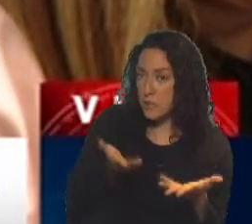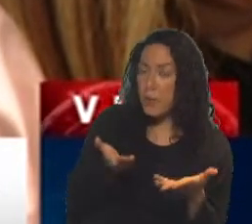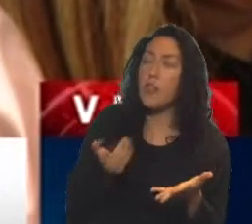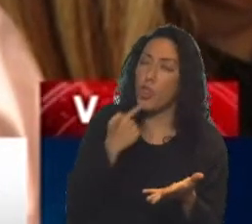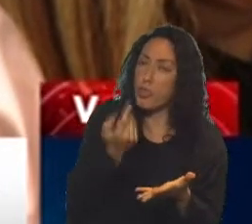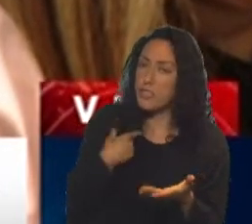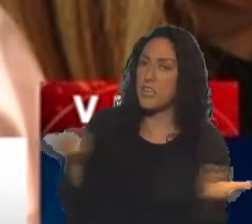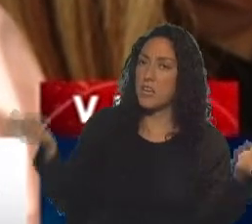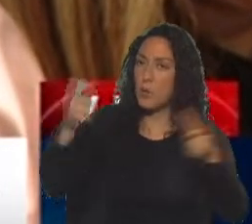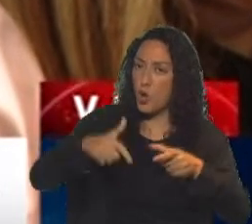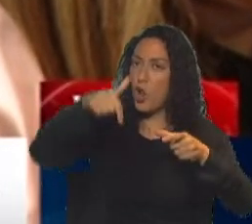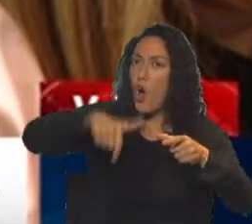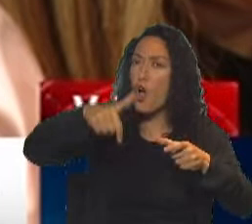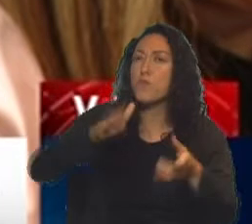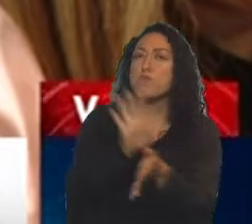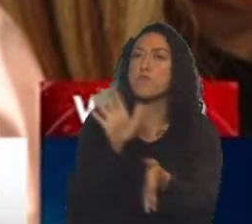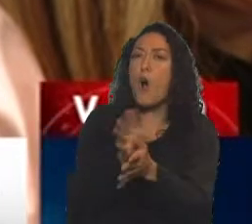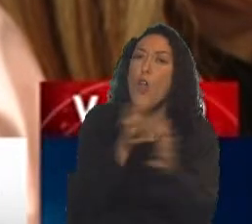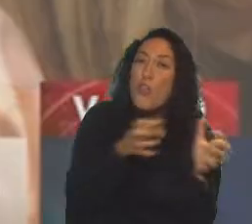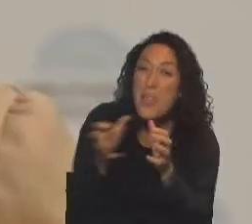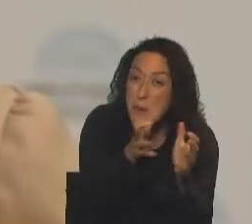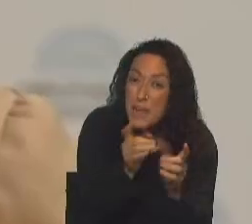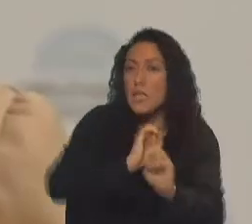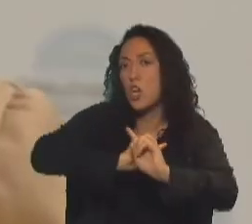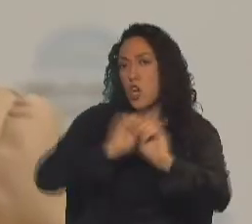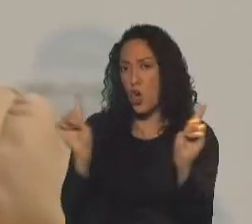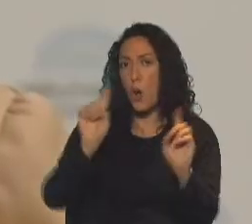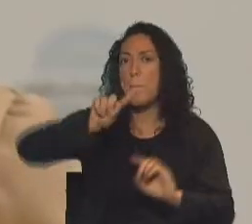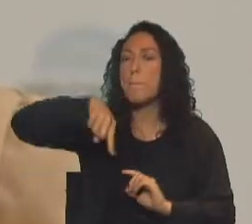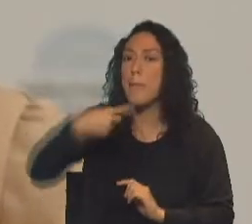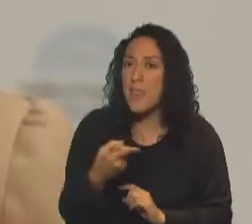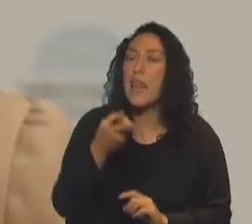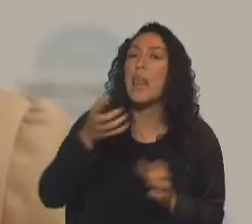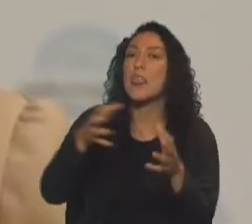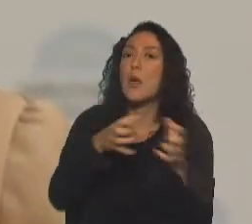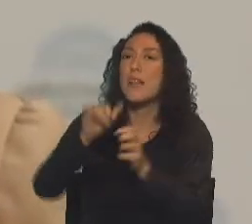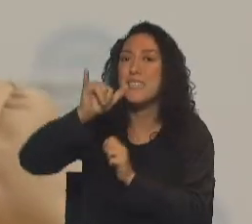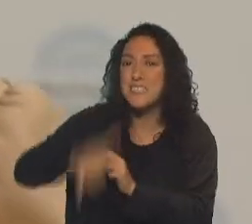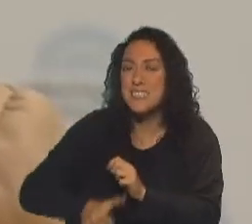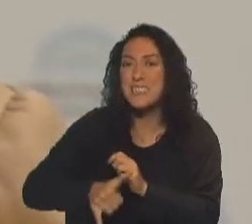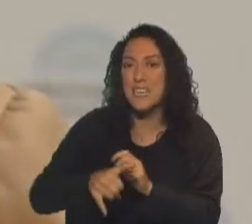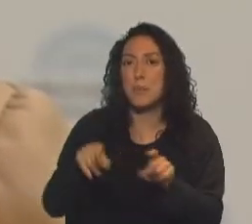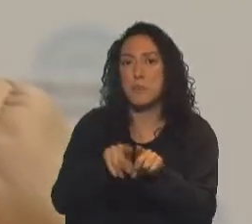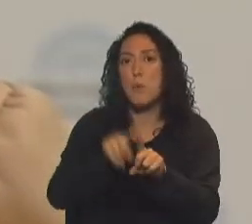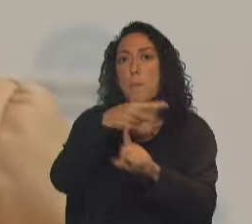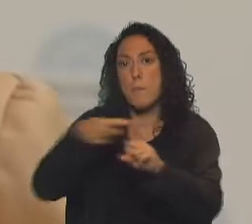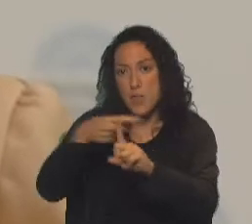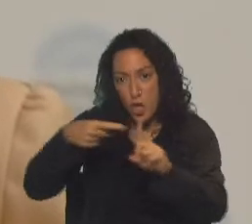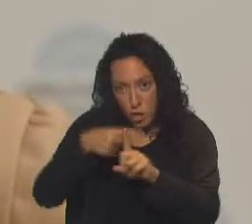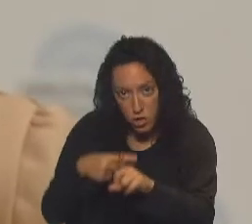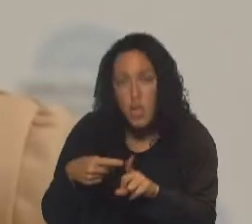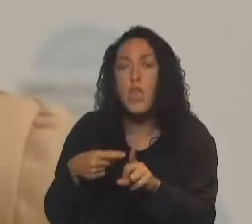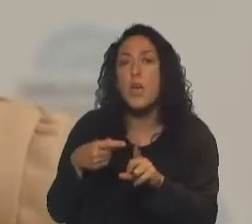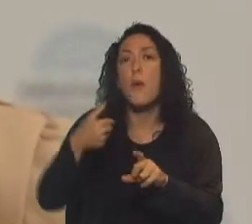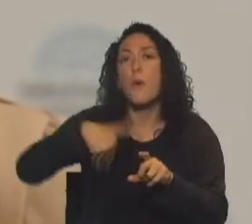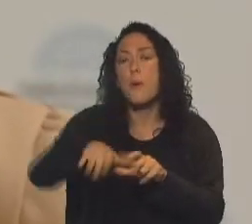esta reunión no hay lugar para el debate. El debate se dará mañana en el recinto desde el mediodía, en donde se